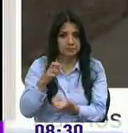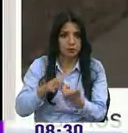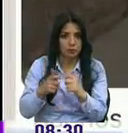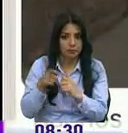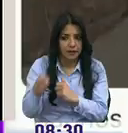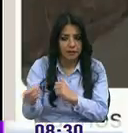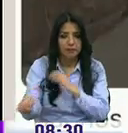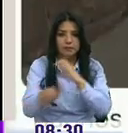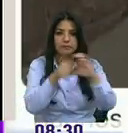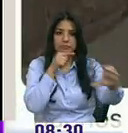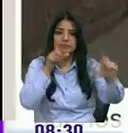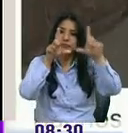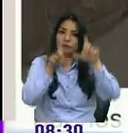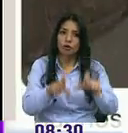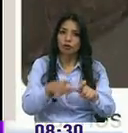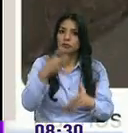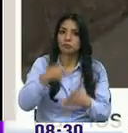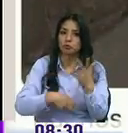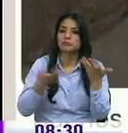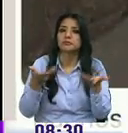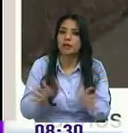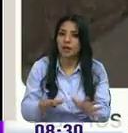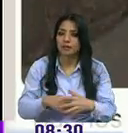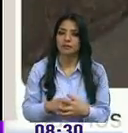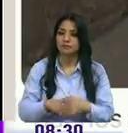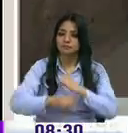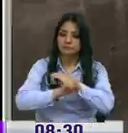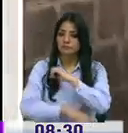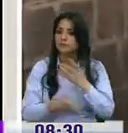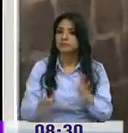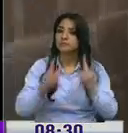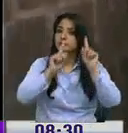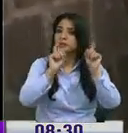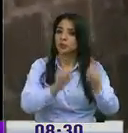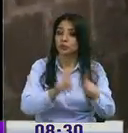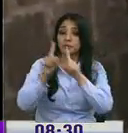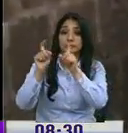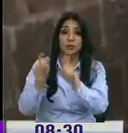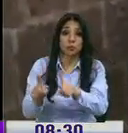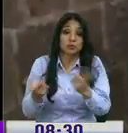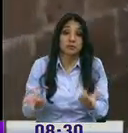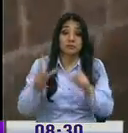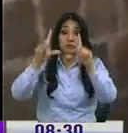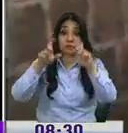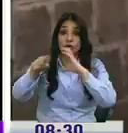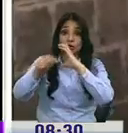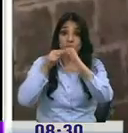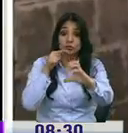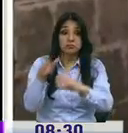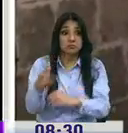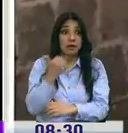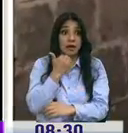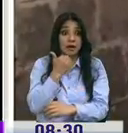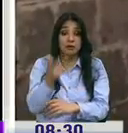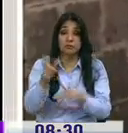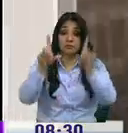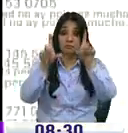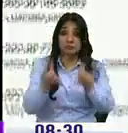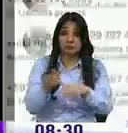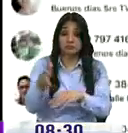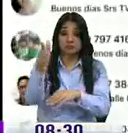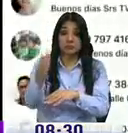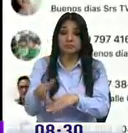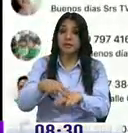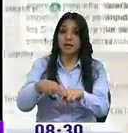problema, no sirven? O sea, no se sanciona. Pregunto yo, ¿acaso nosotros instalamos este taxi ahí?